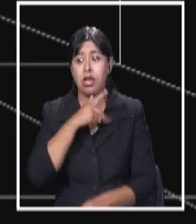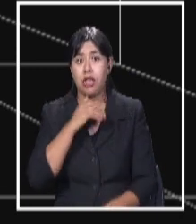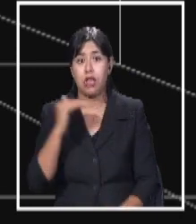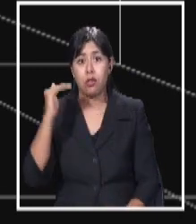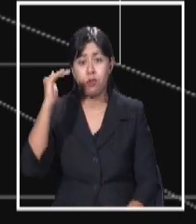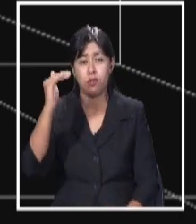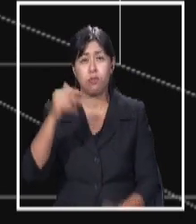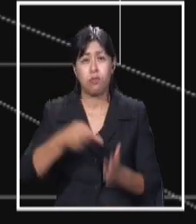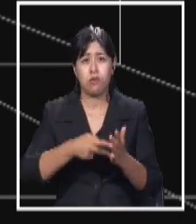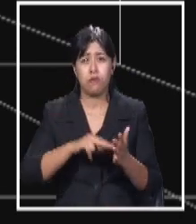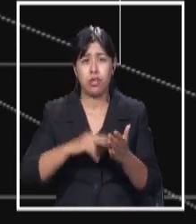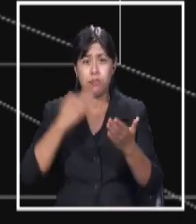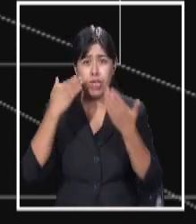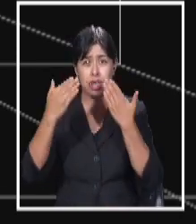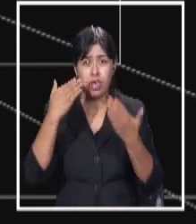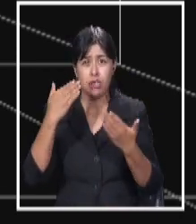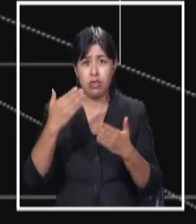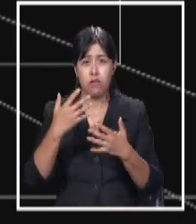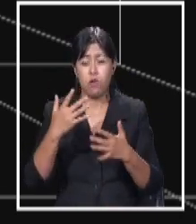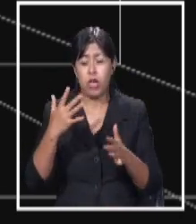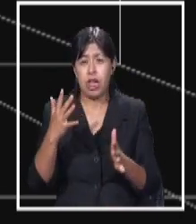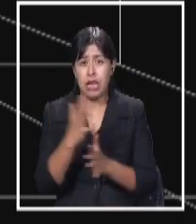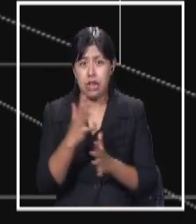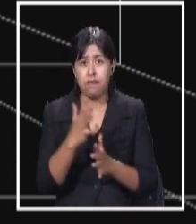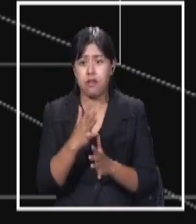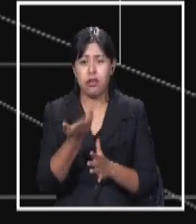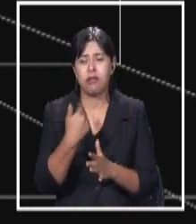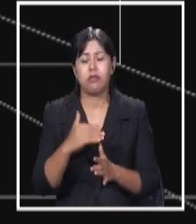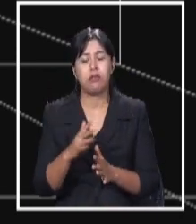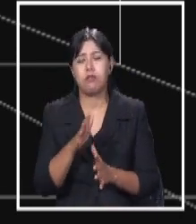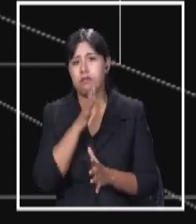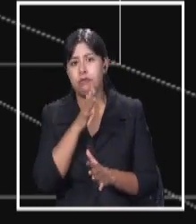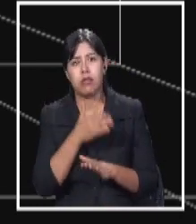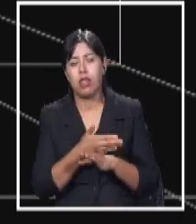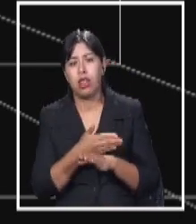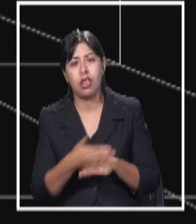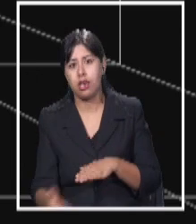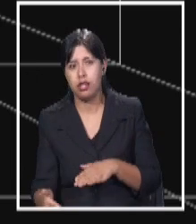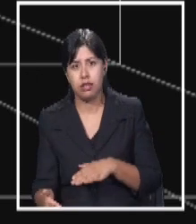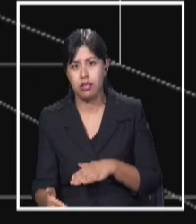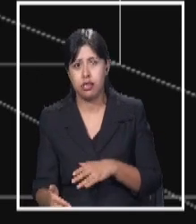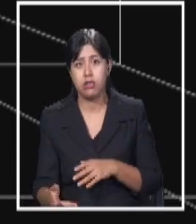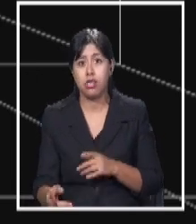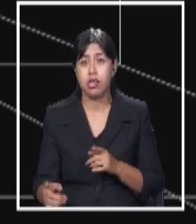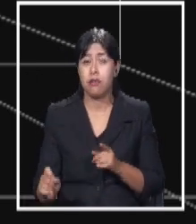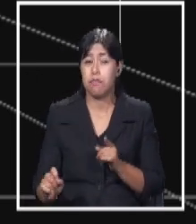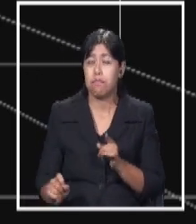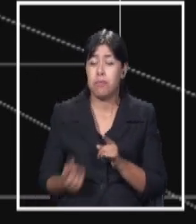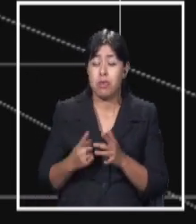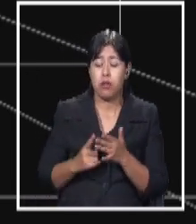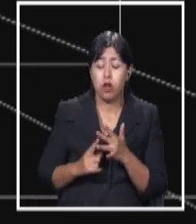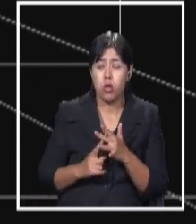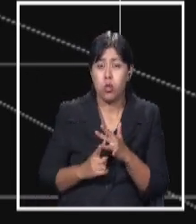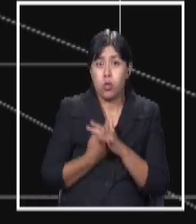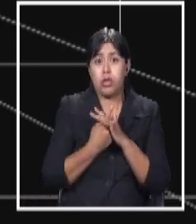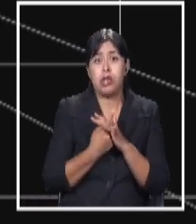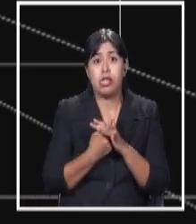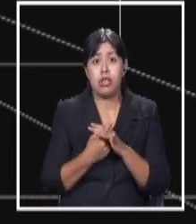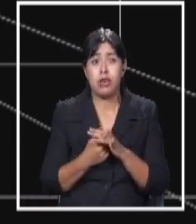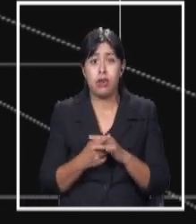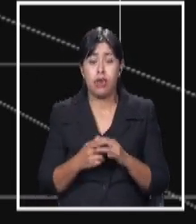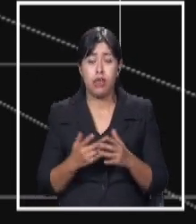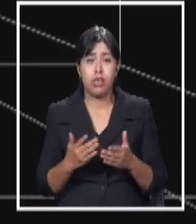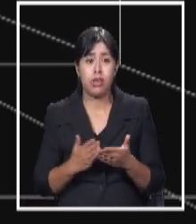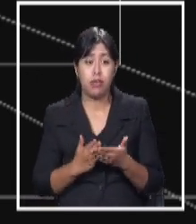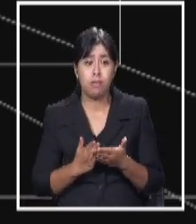problema de salud mental grave, llegamos tarde, en la mayoría de los casos. ¿Sí? Las raíces, los orígenes que llevaron a que